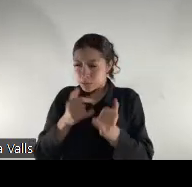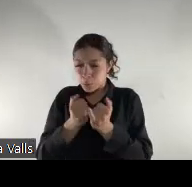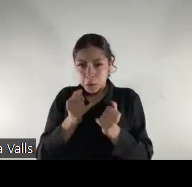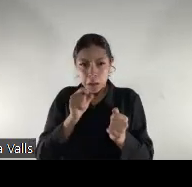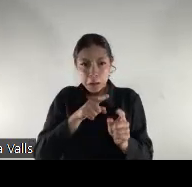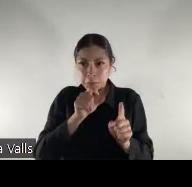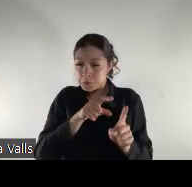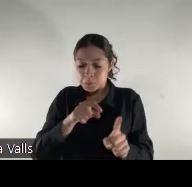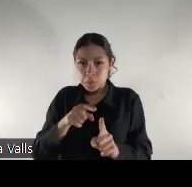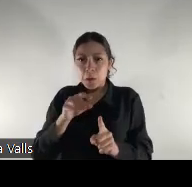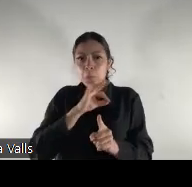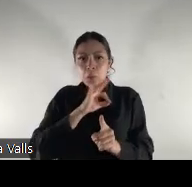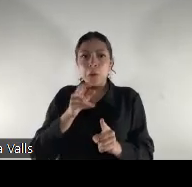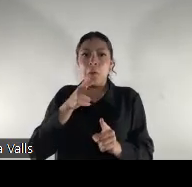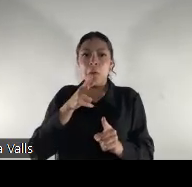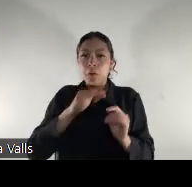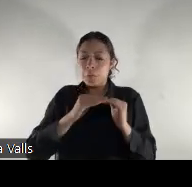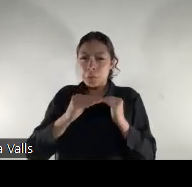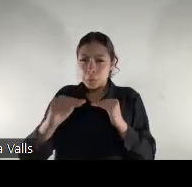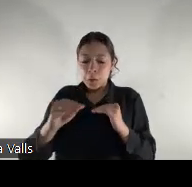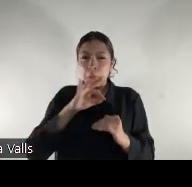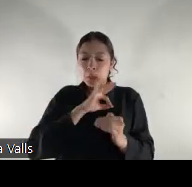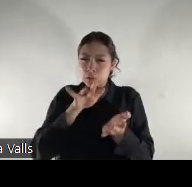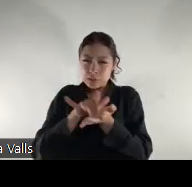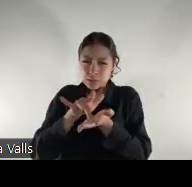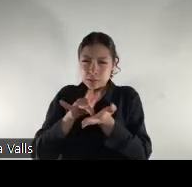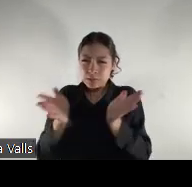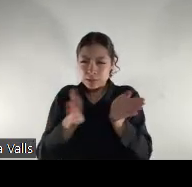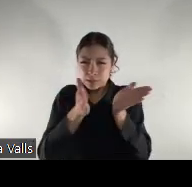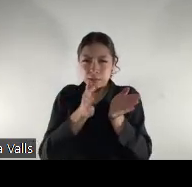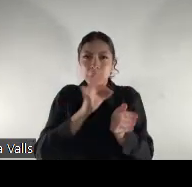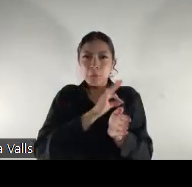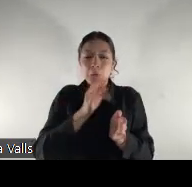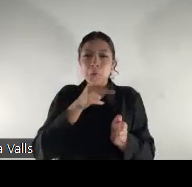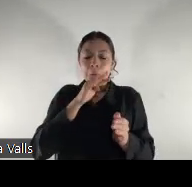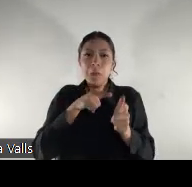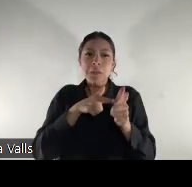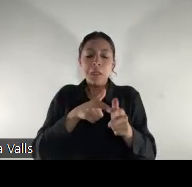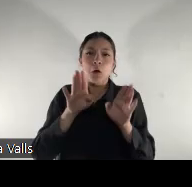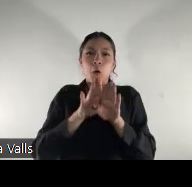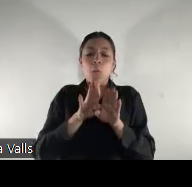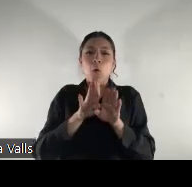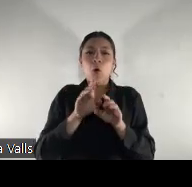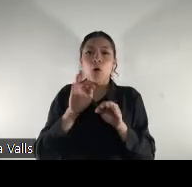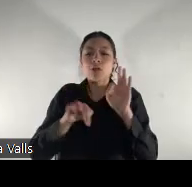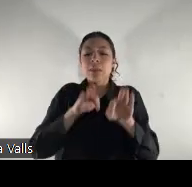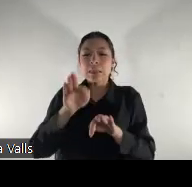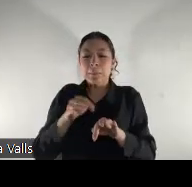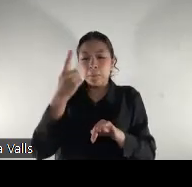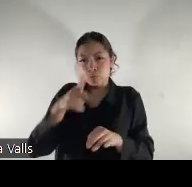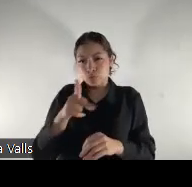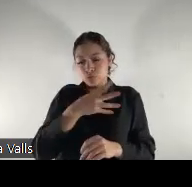padre de familia se va como con tarea y motivado a seguir el tratamiento, ¿no? de su hijo o su